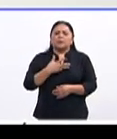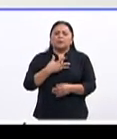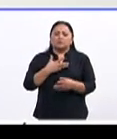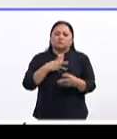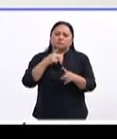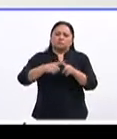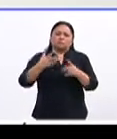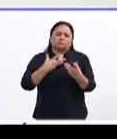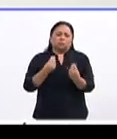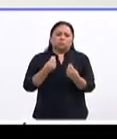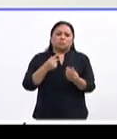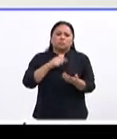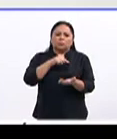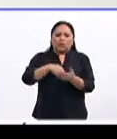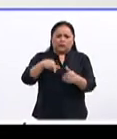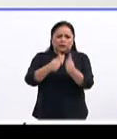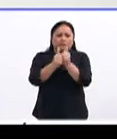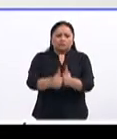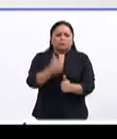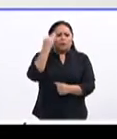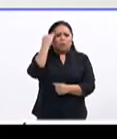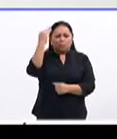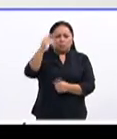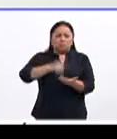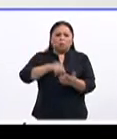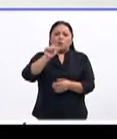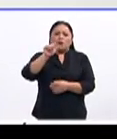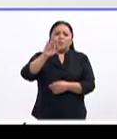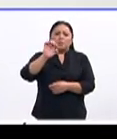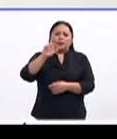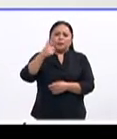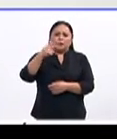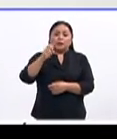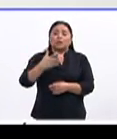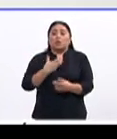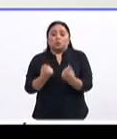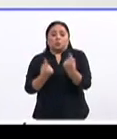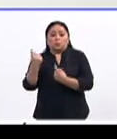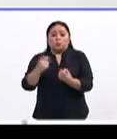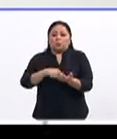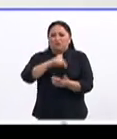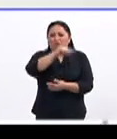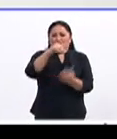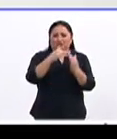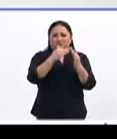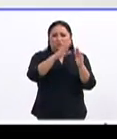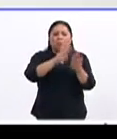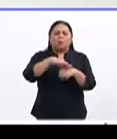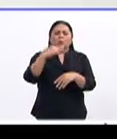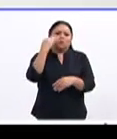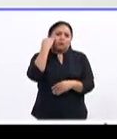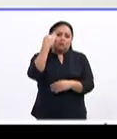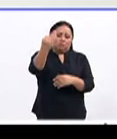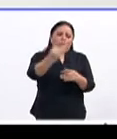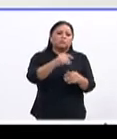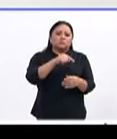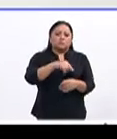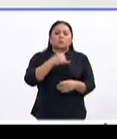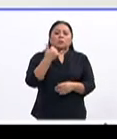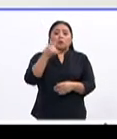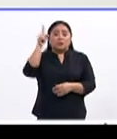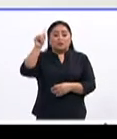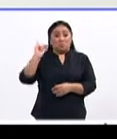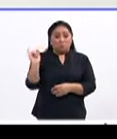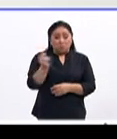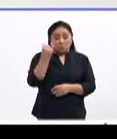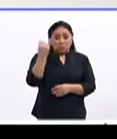que se van a quedar un tiempo en albergues, y hay algunos albergues también de largo plazo. Y en